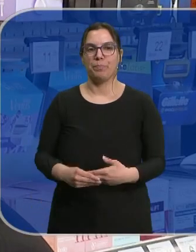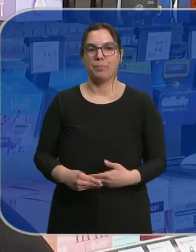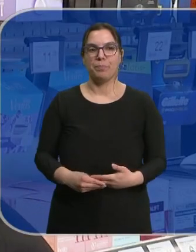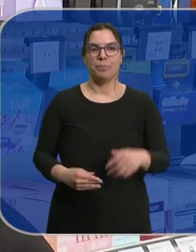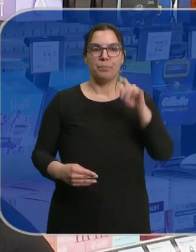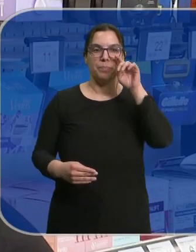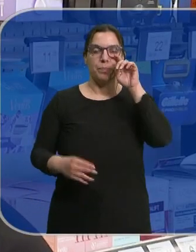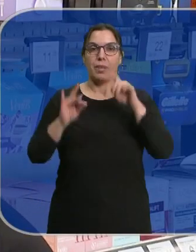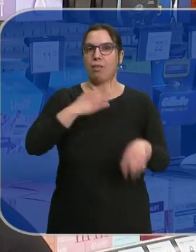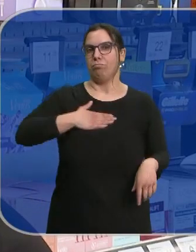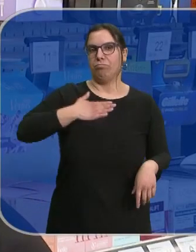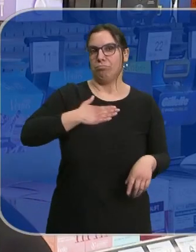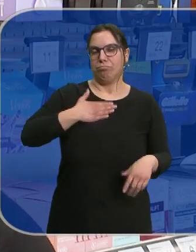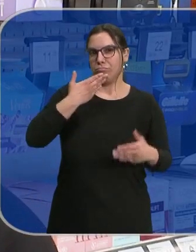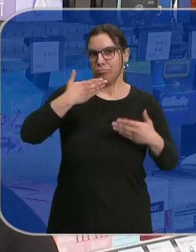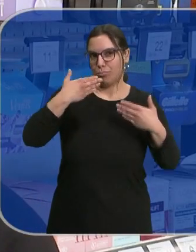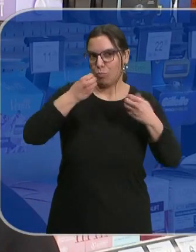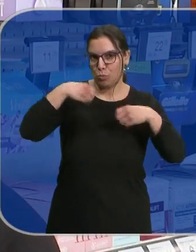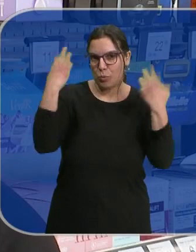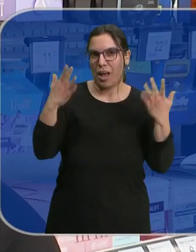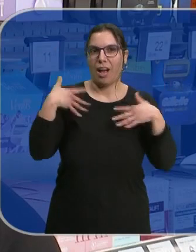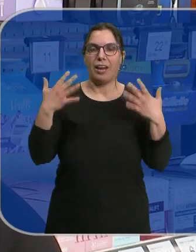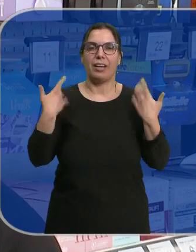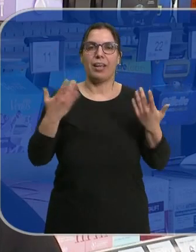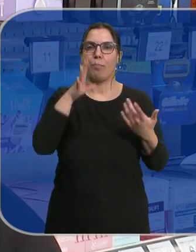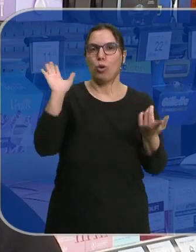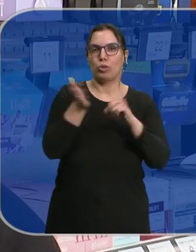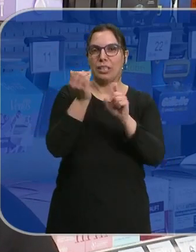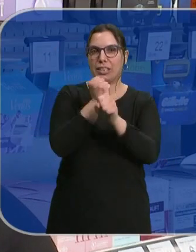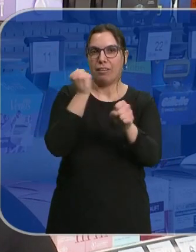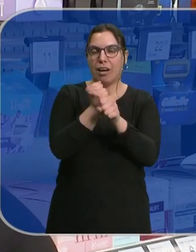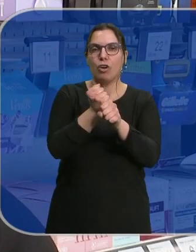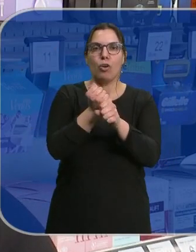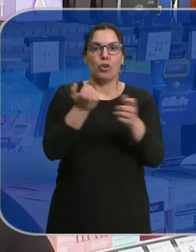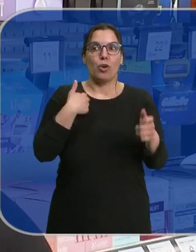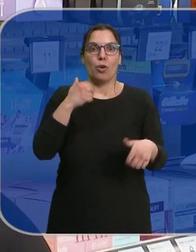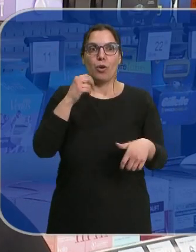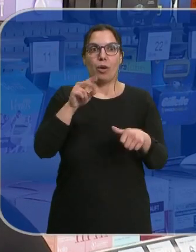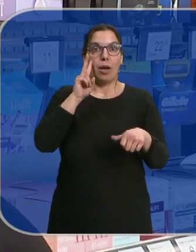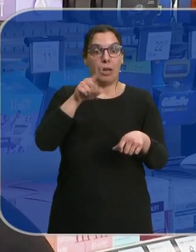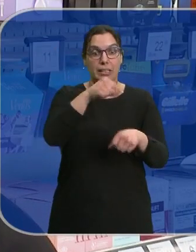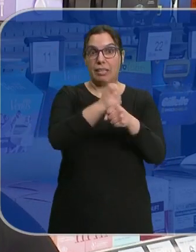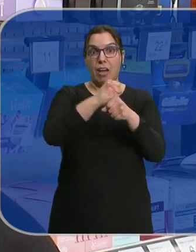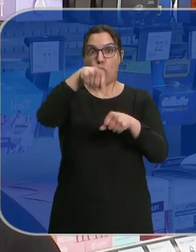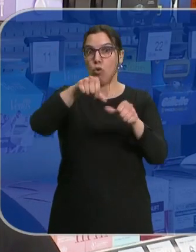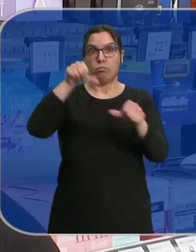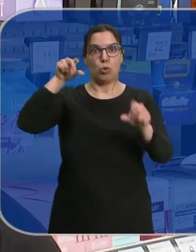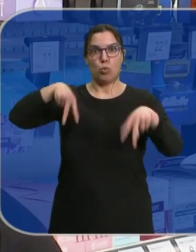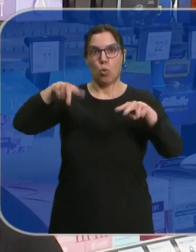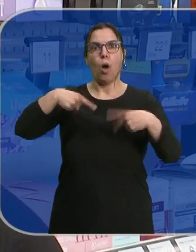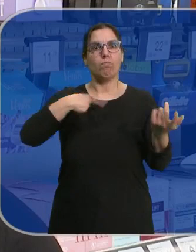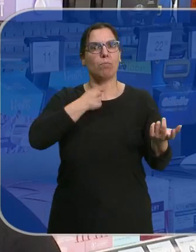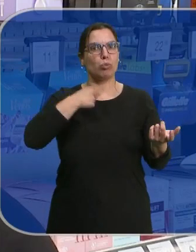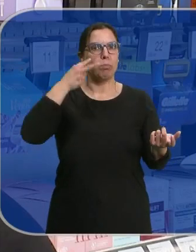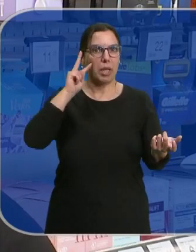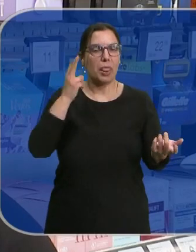Sí, pues una satisfacción muy grande y una alegría por conseguir trabajo y en esto que nunca había trabajado de esto. Y me ha